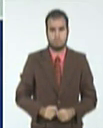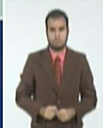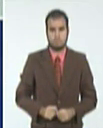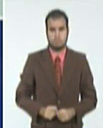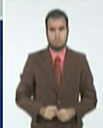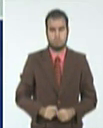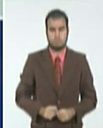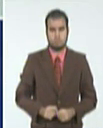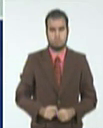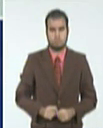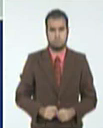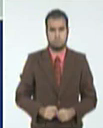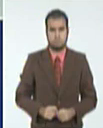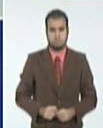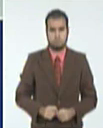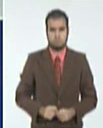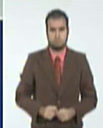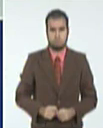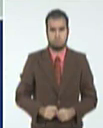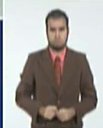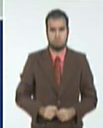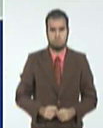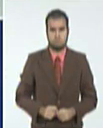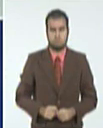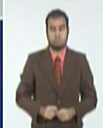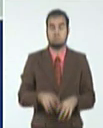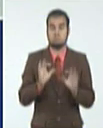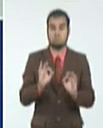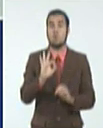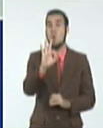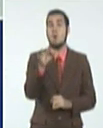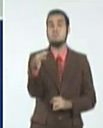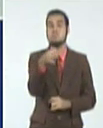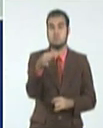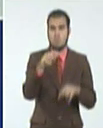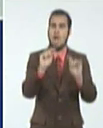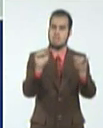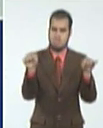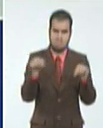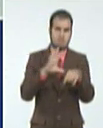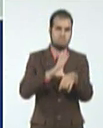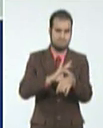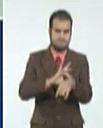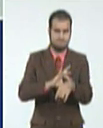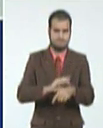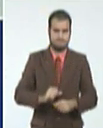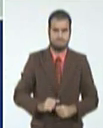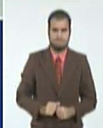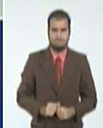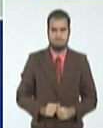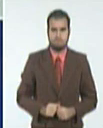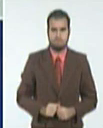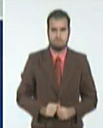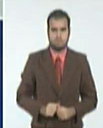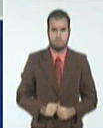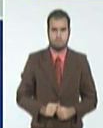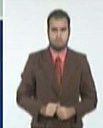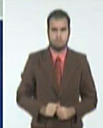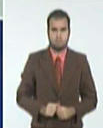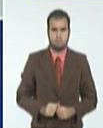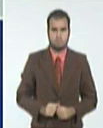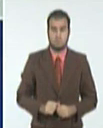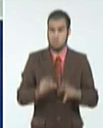Realmente afecta a sus 8 municipios y más las cifras muy